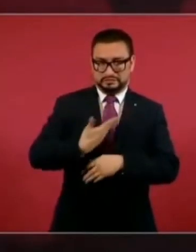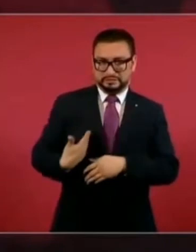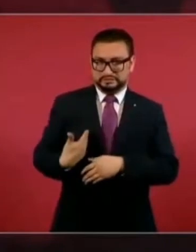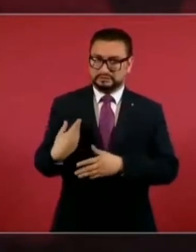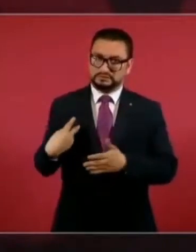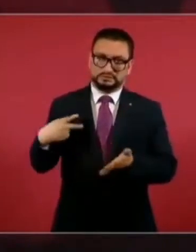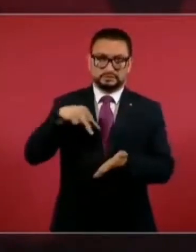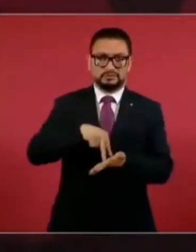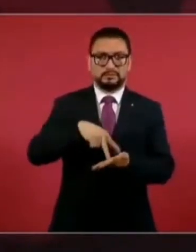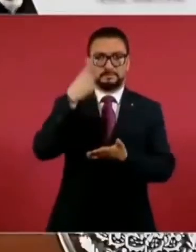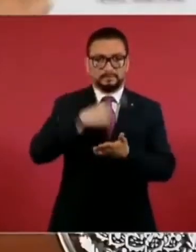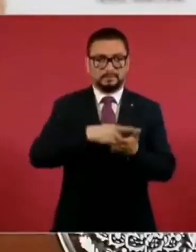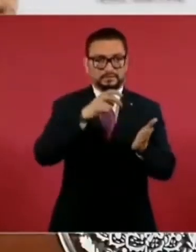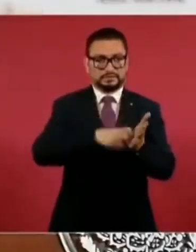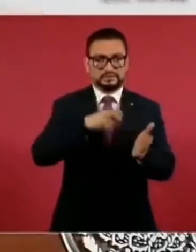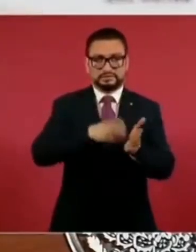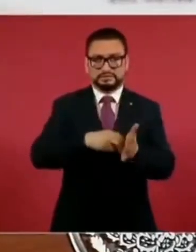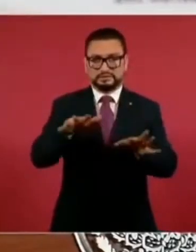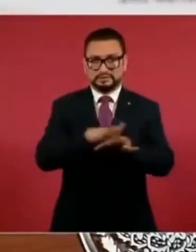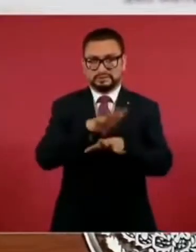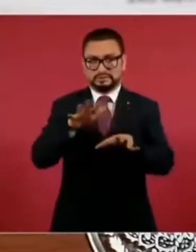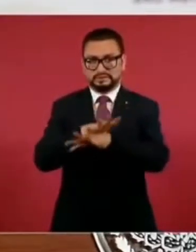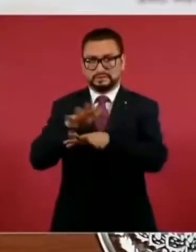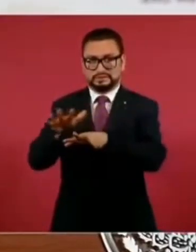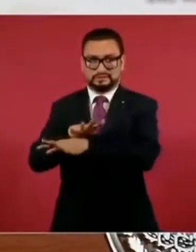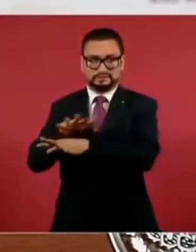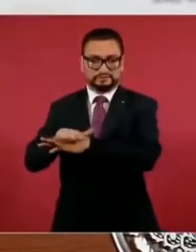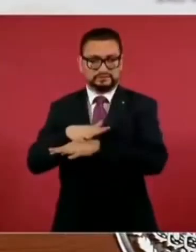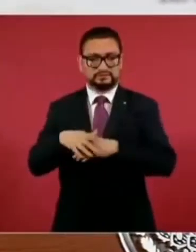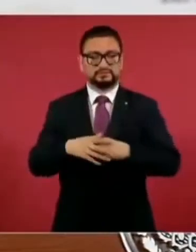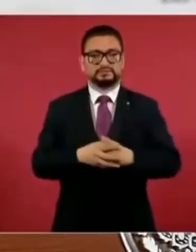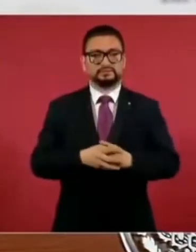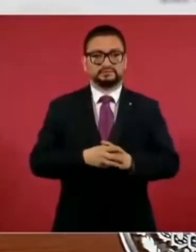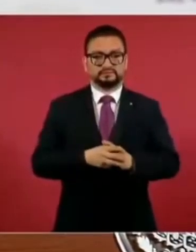y no quise hacer